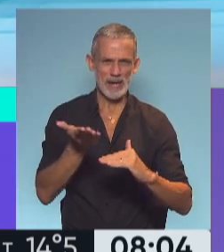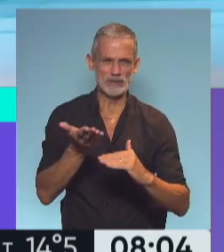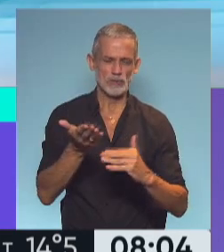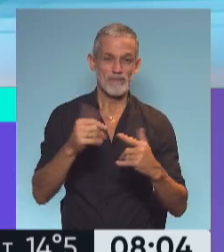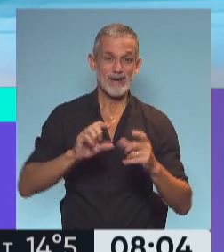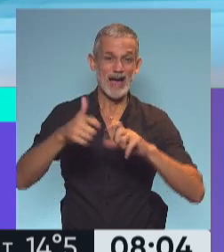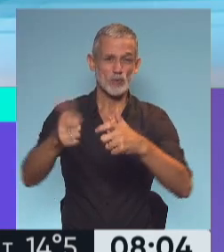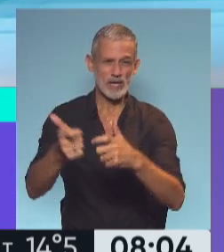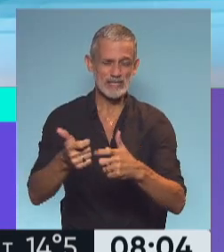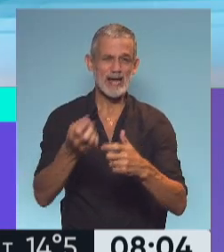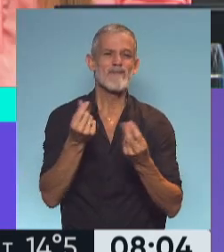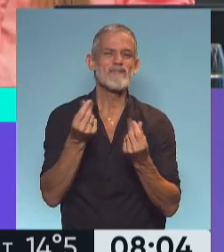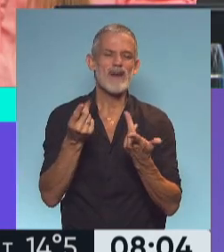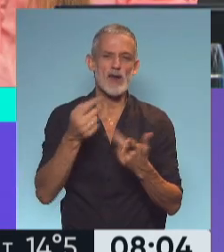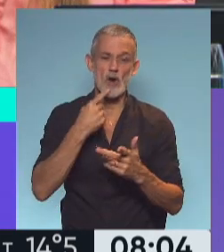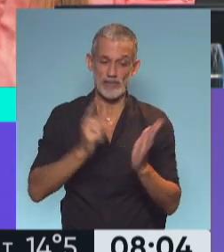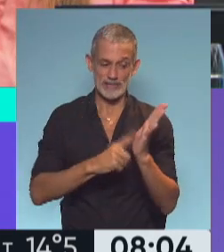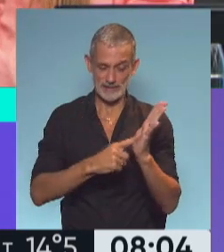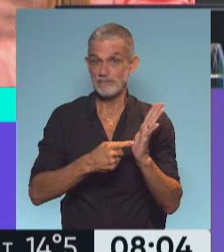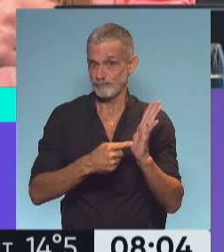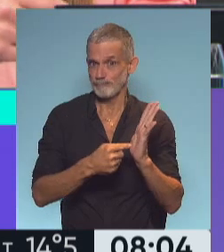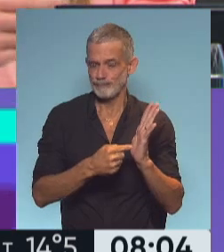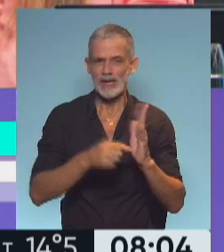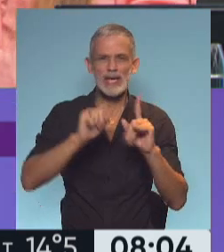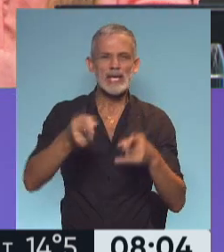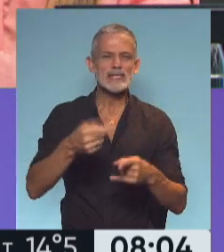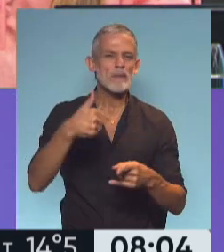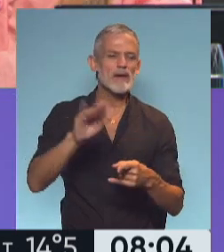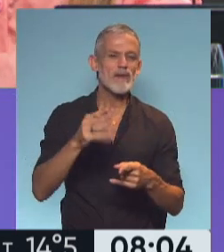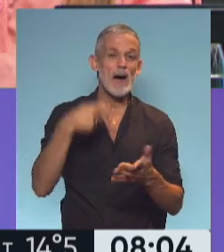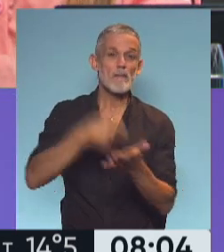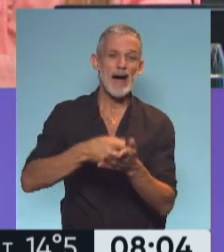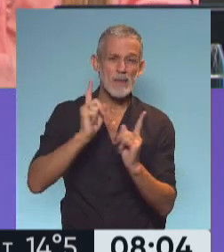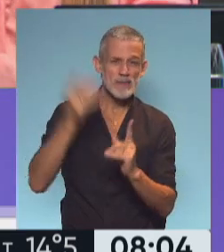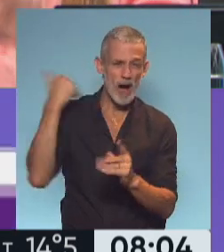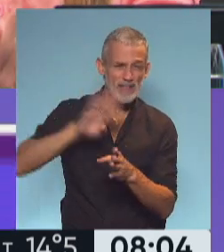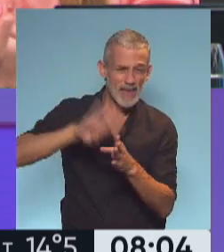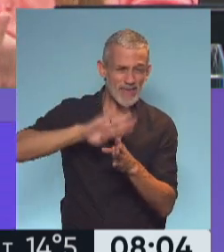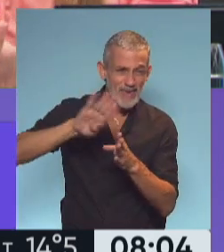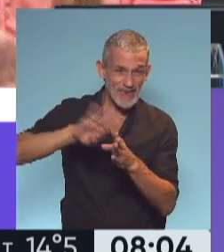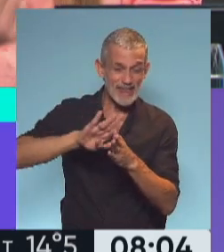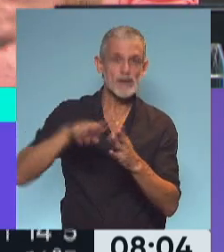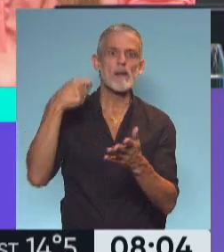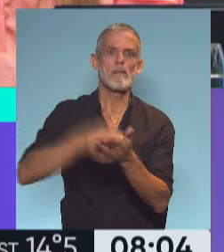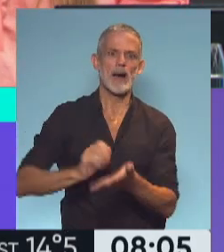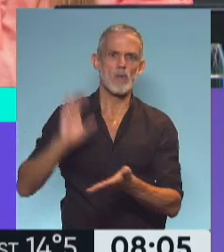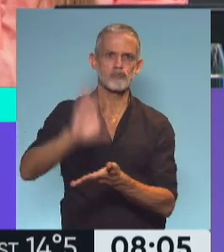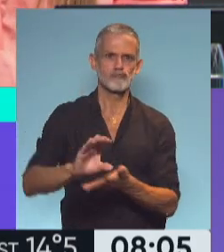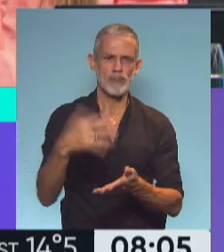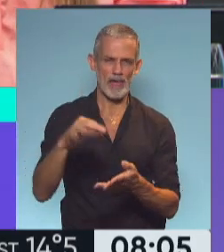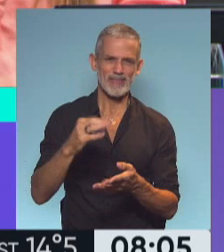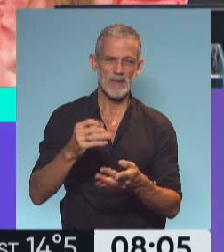va a actualizar al valor que dice el contrato y además vas a tener que pagar las deudas de lo que no pagaste. Claro. Eso en